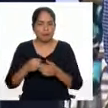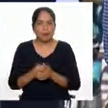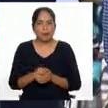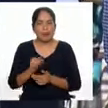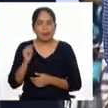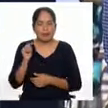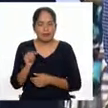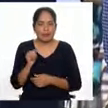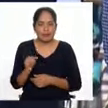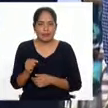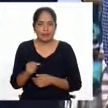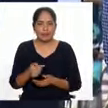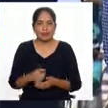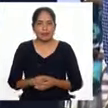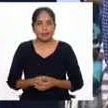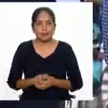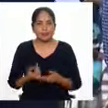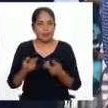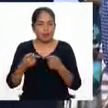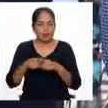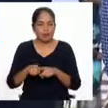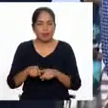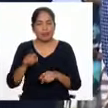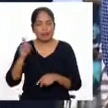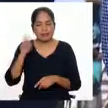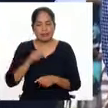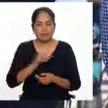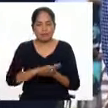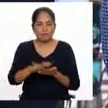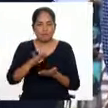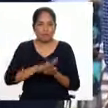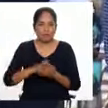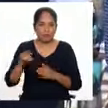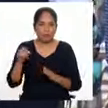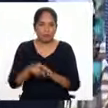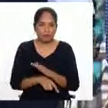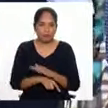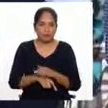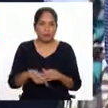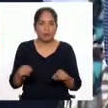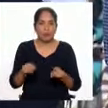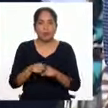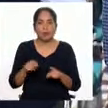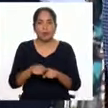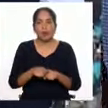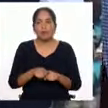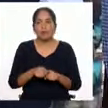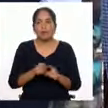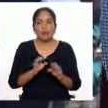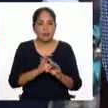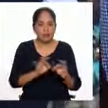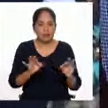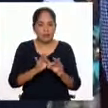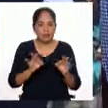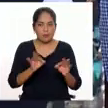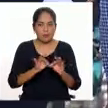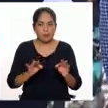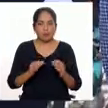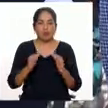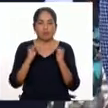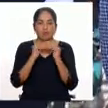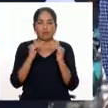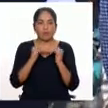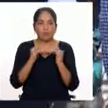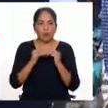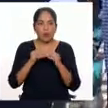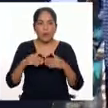están haciendo su hábitat. Tenemos que eliminar, tenemos que fumigar. Ábranos las puertas de sus hogares